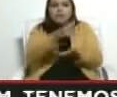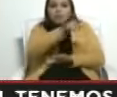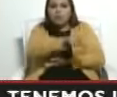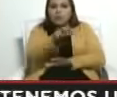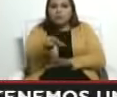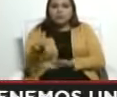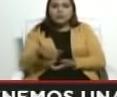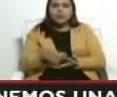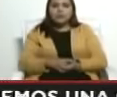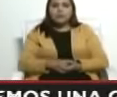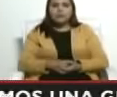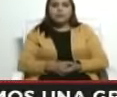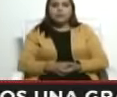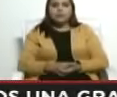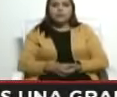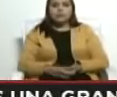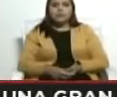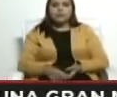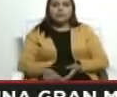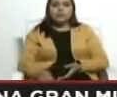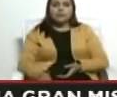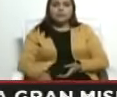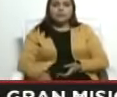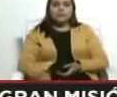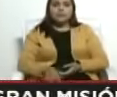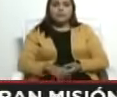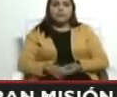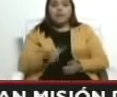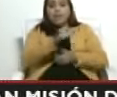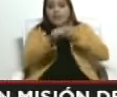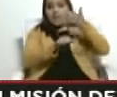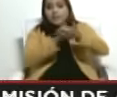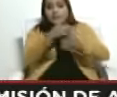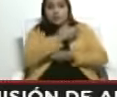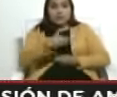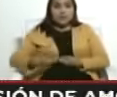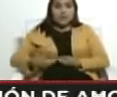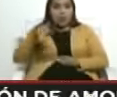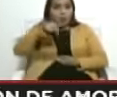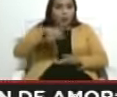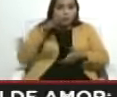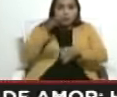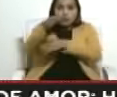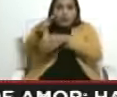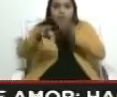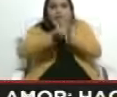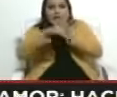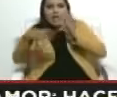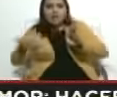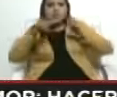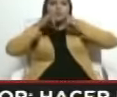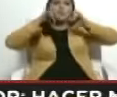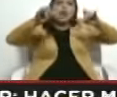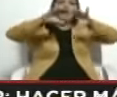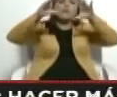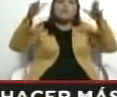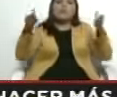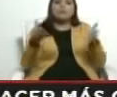pueblo. Y nuestra vicepresidenta está hoy ejerciendo el derecho de informarle al mundo